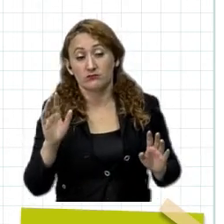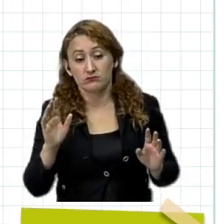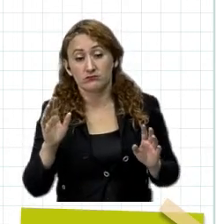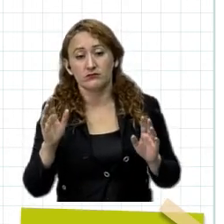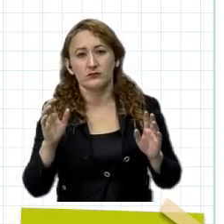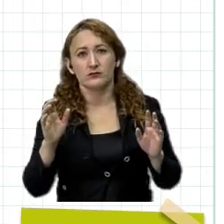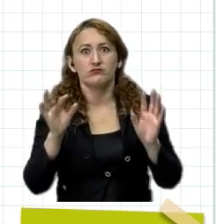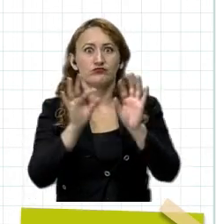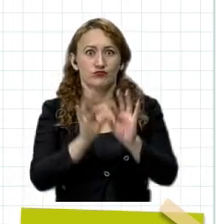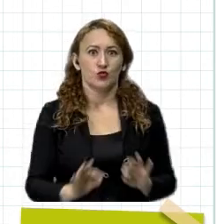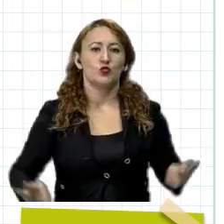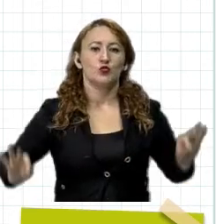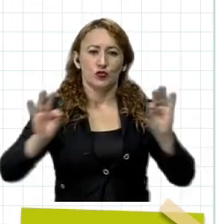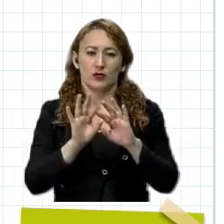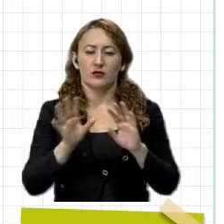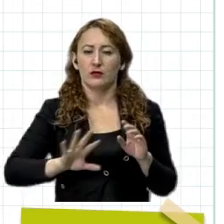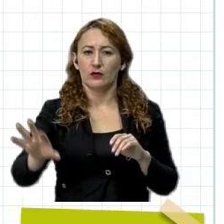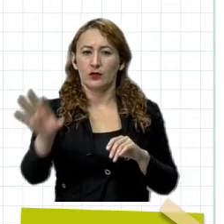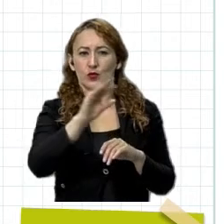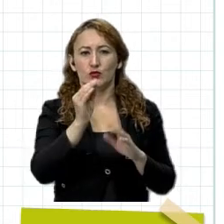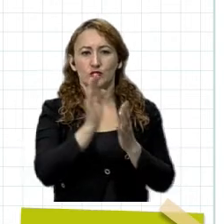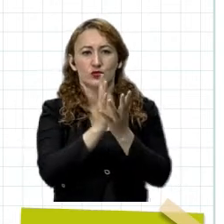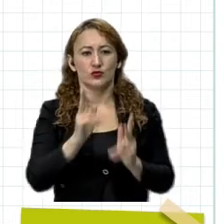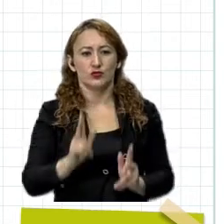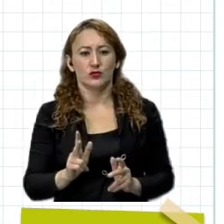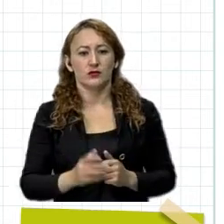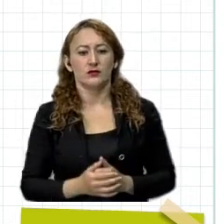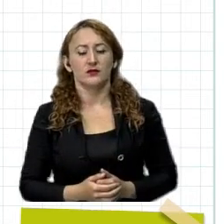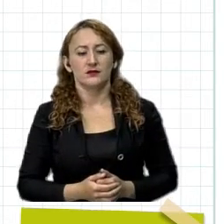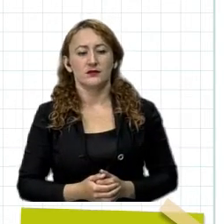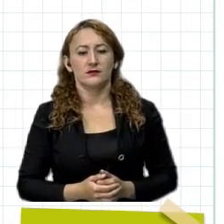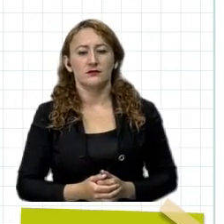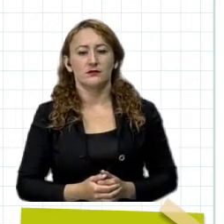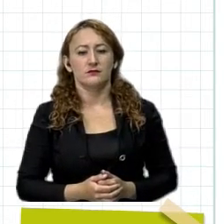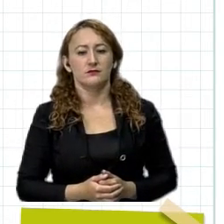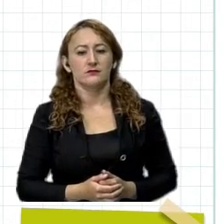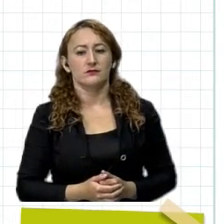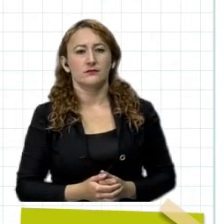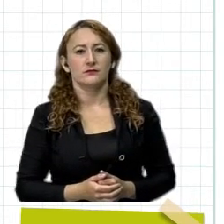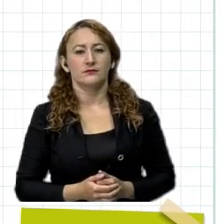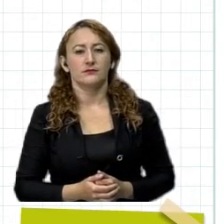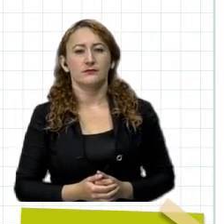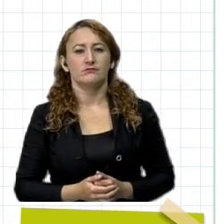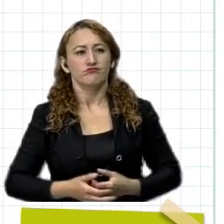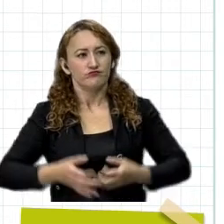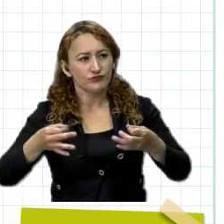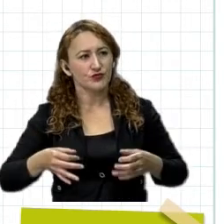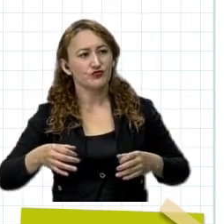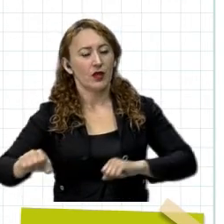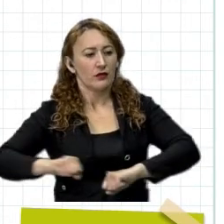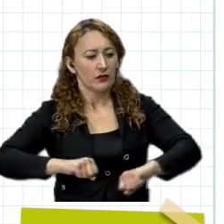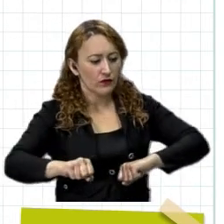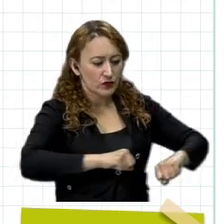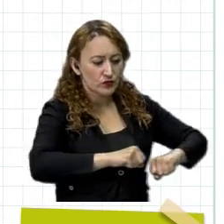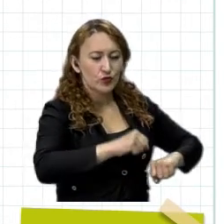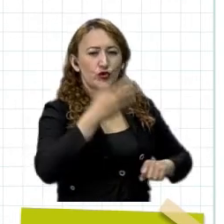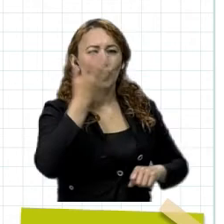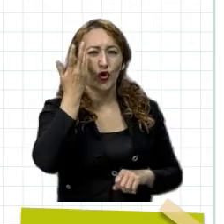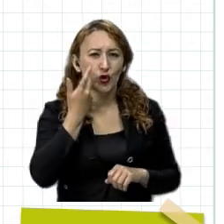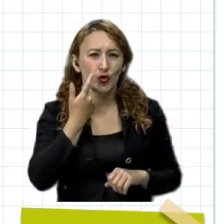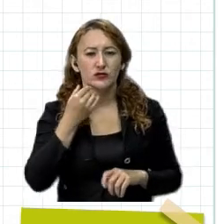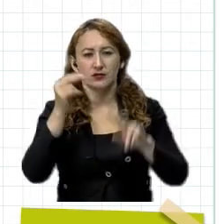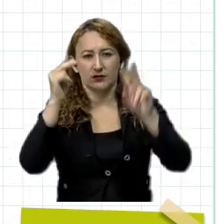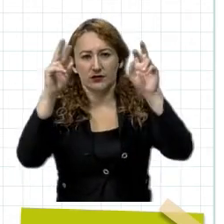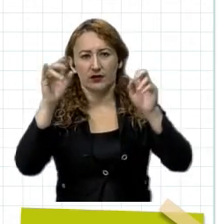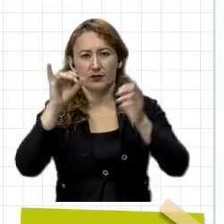ser muy importante para todos nuestros estudiantes que hacen un activismo todos los días en estos